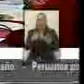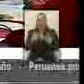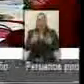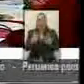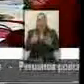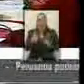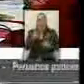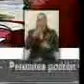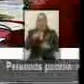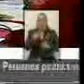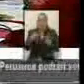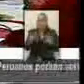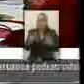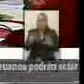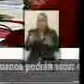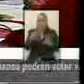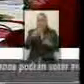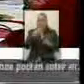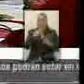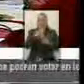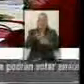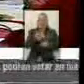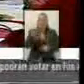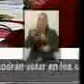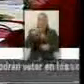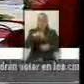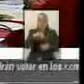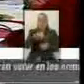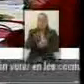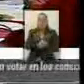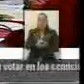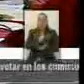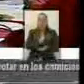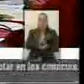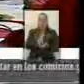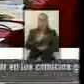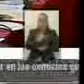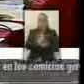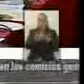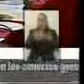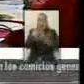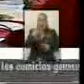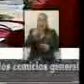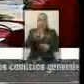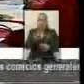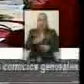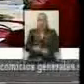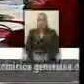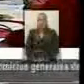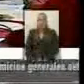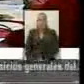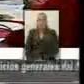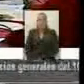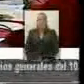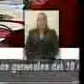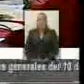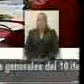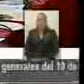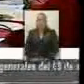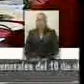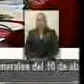El 2006, la caña de azúcar molida la vendió Pomalca en $73. El precio internacional estaba ya